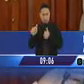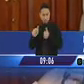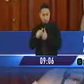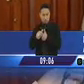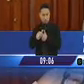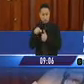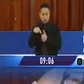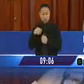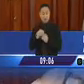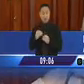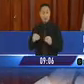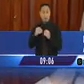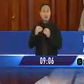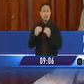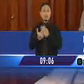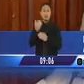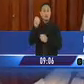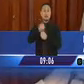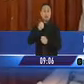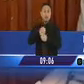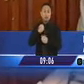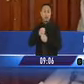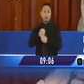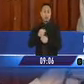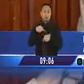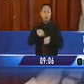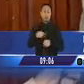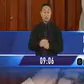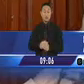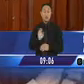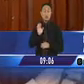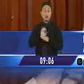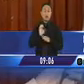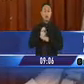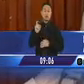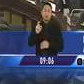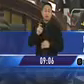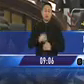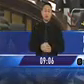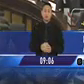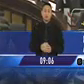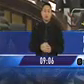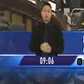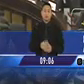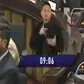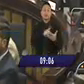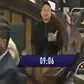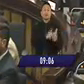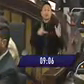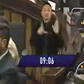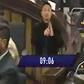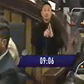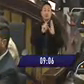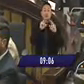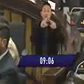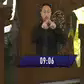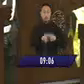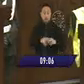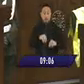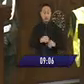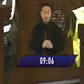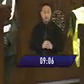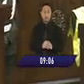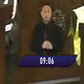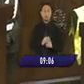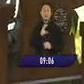fuentes de empleo plazas de trabajo que es lo que realmente la gente necesita el proyecto de ley deberá ser revisado por el consejo